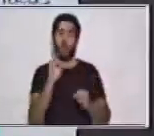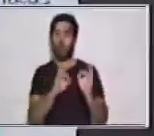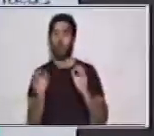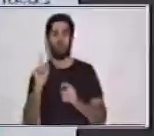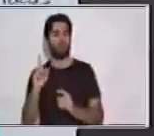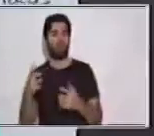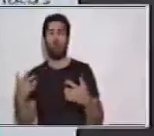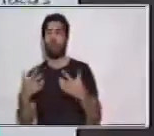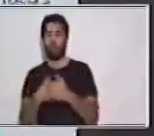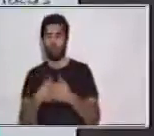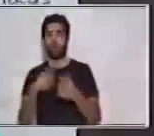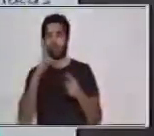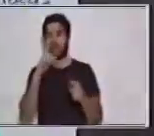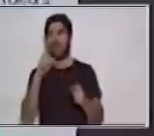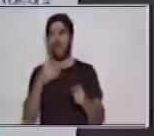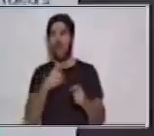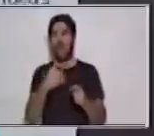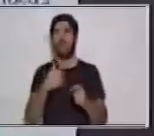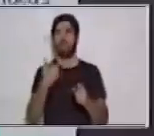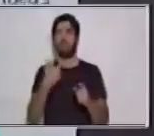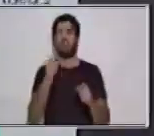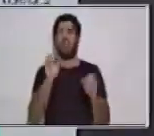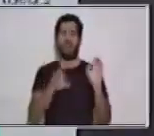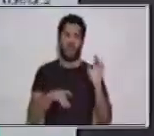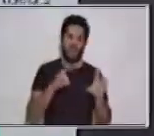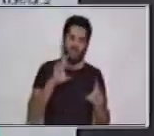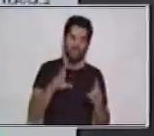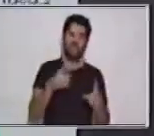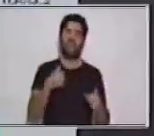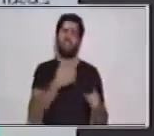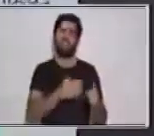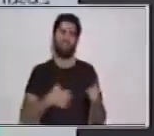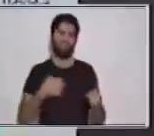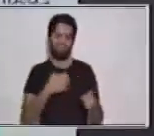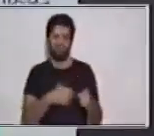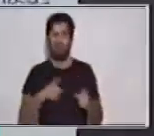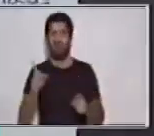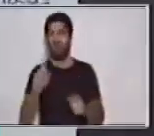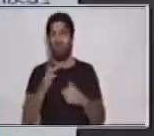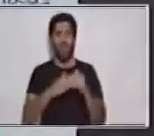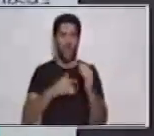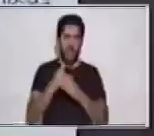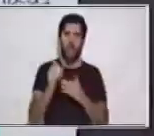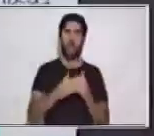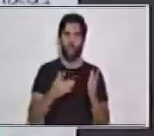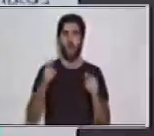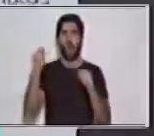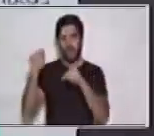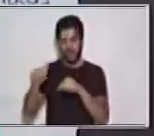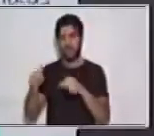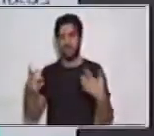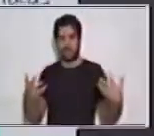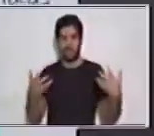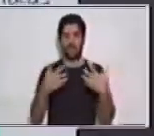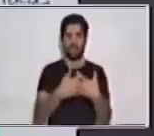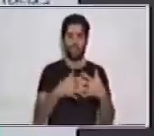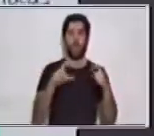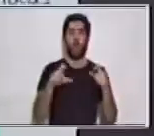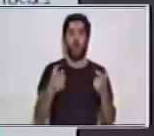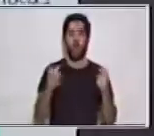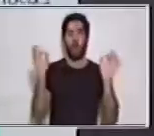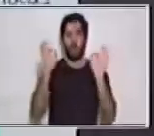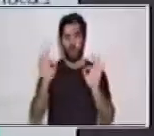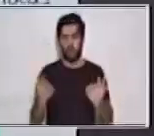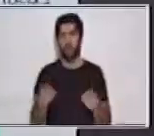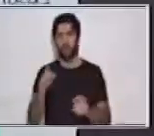una restricción, una objeción, alguna queja, ¿sí? Estos son los que van a oponerse a una idea